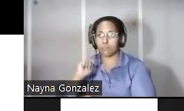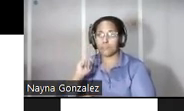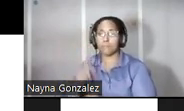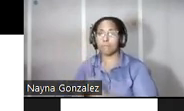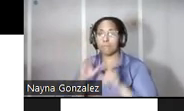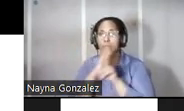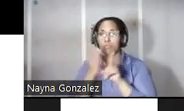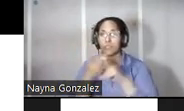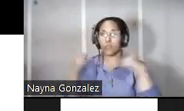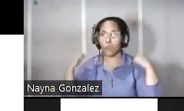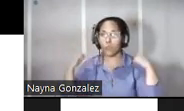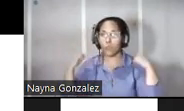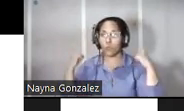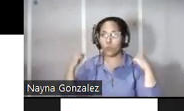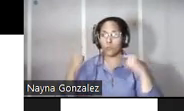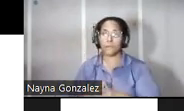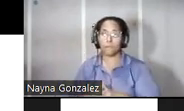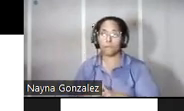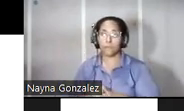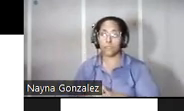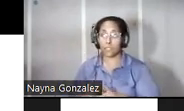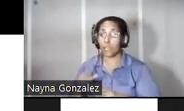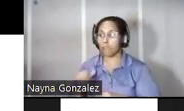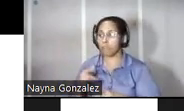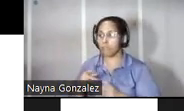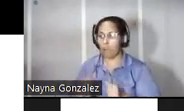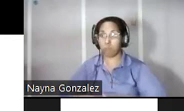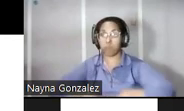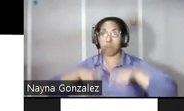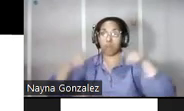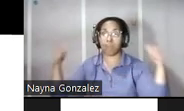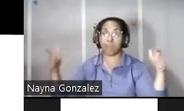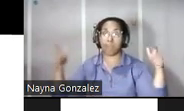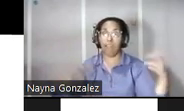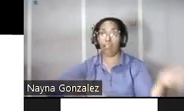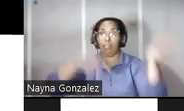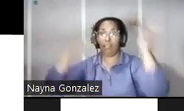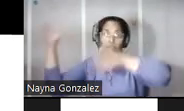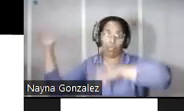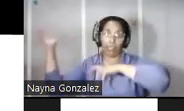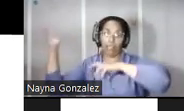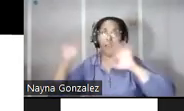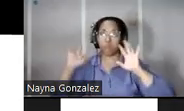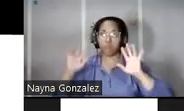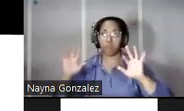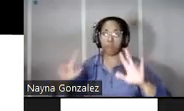El caso Guánica, más allá del consabido sensacionalismo, provocó y destapó una articulada denuncia